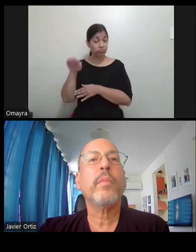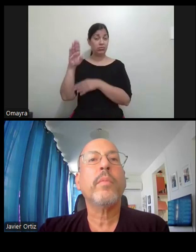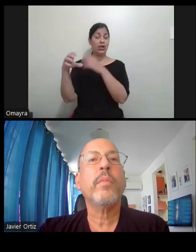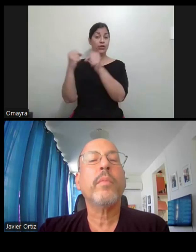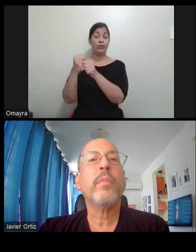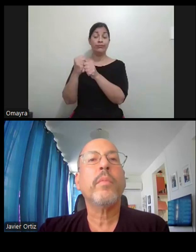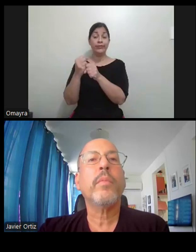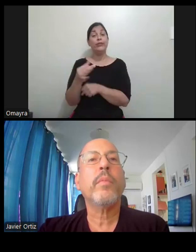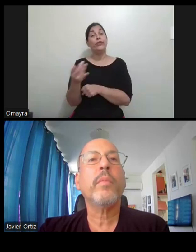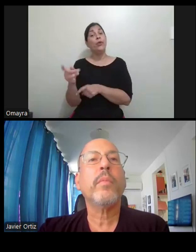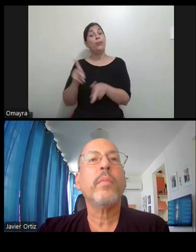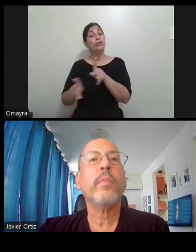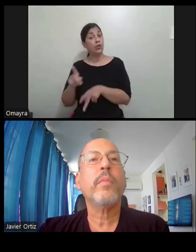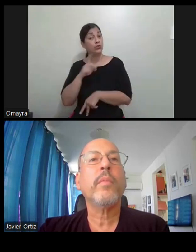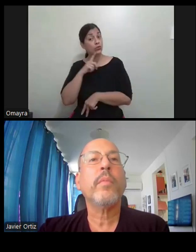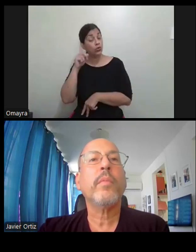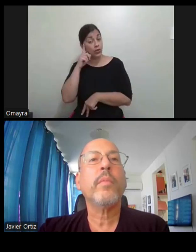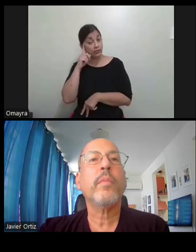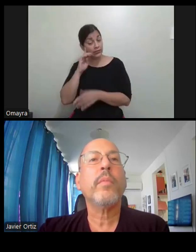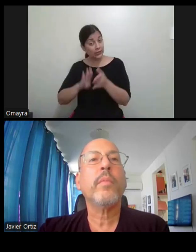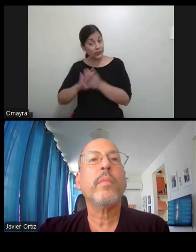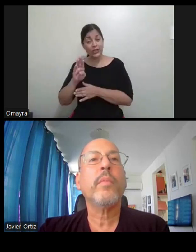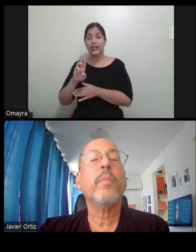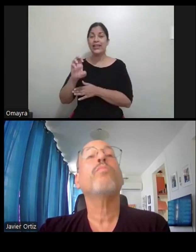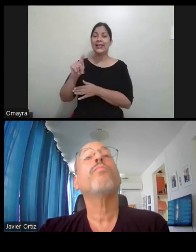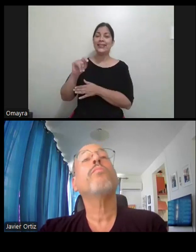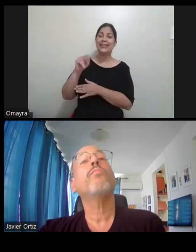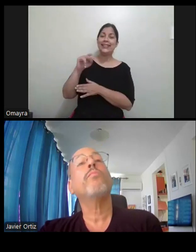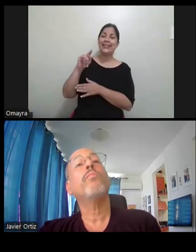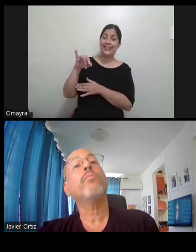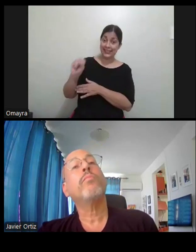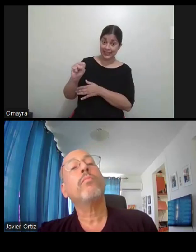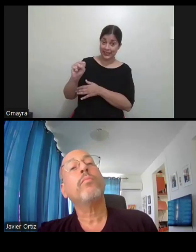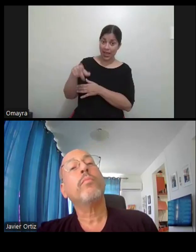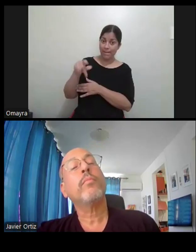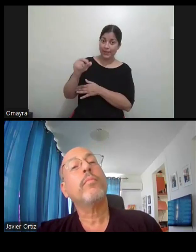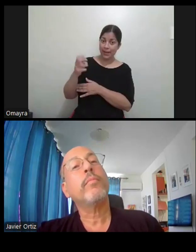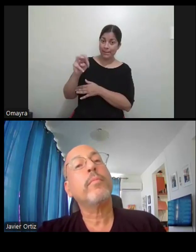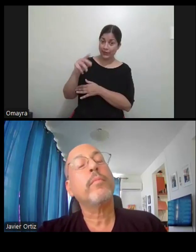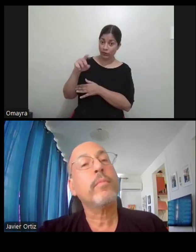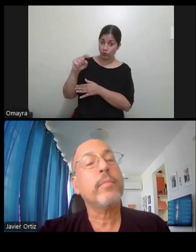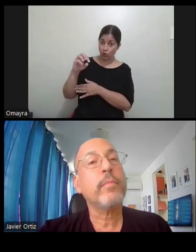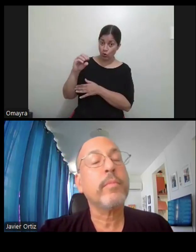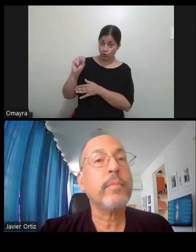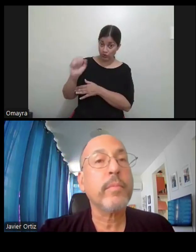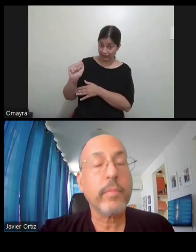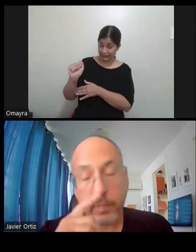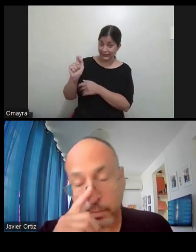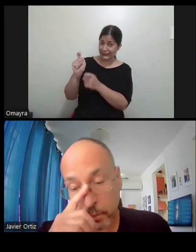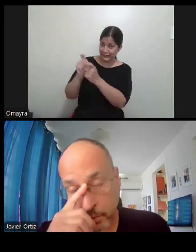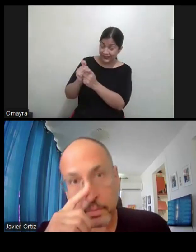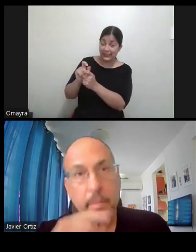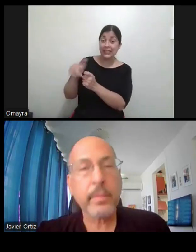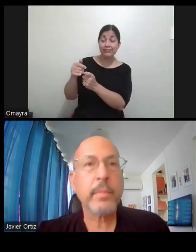sordas desarrollan retinitis pigmentosa, particularmente, que entonces las convierte